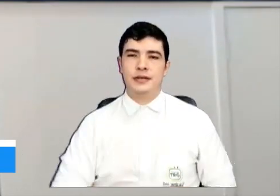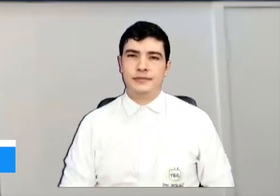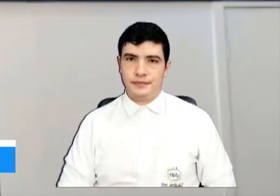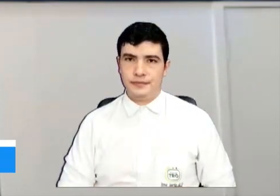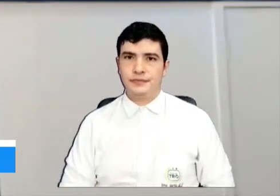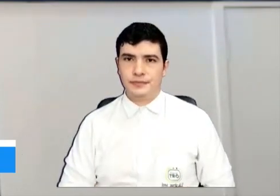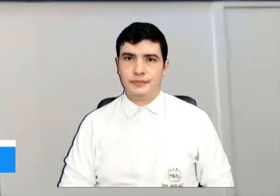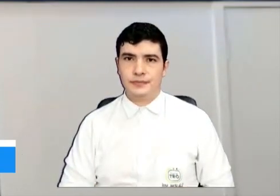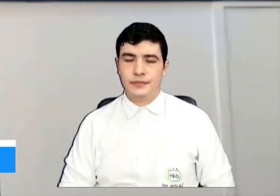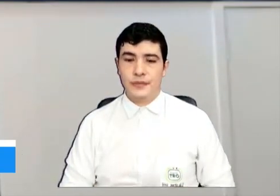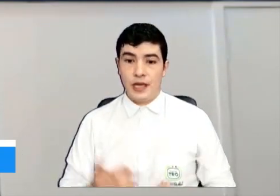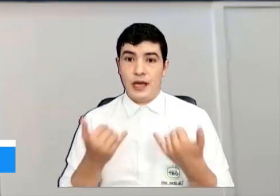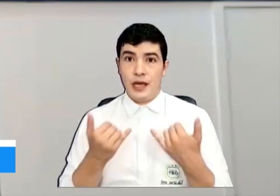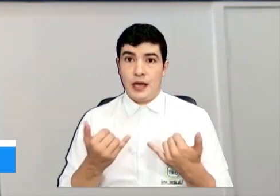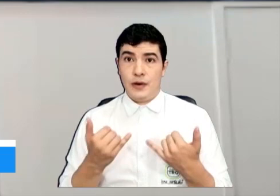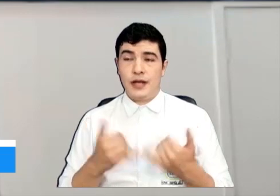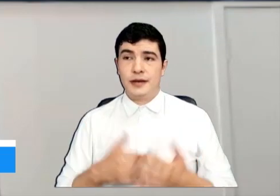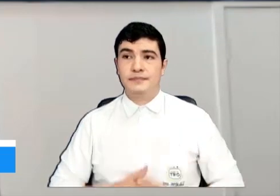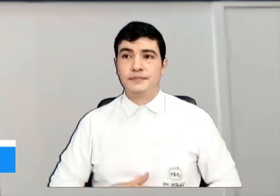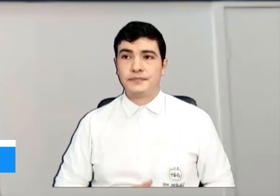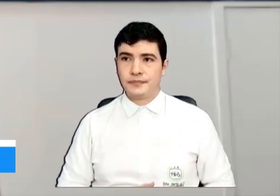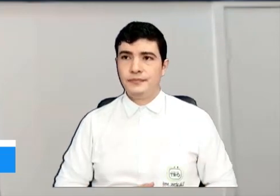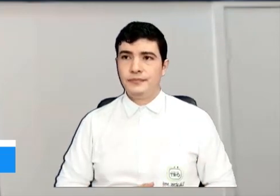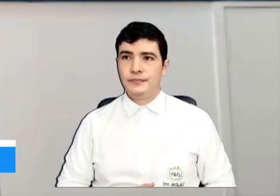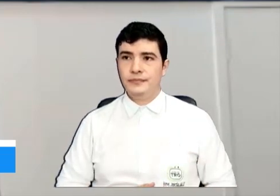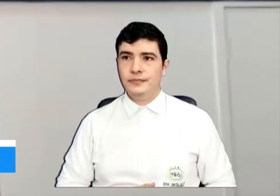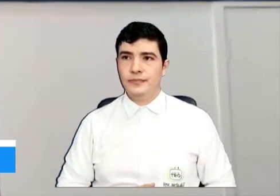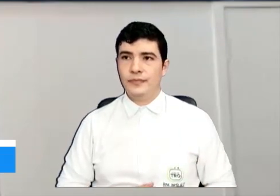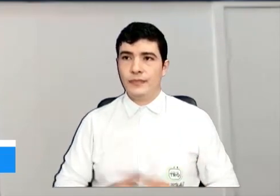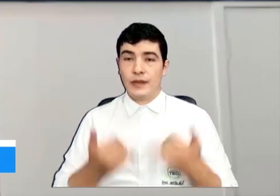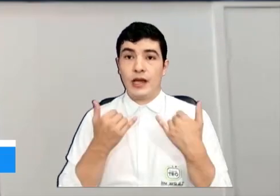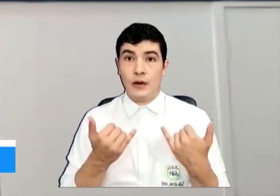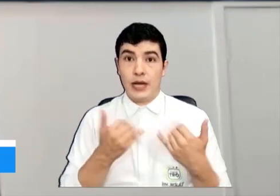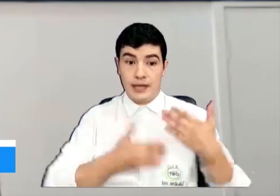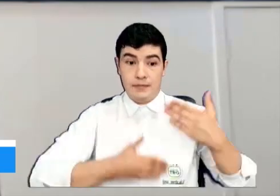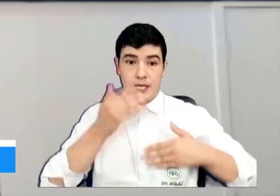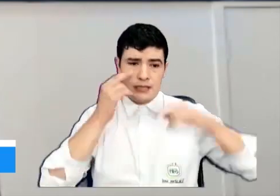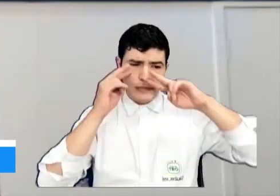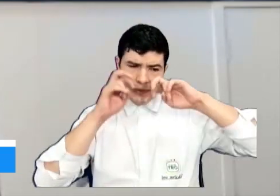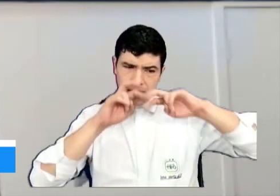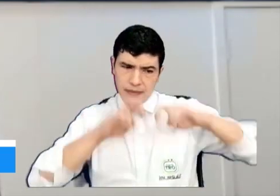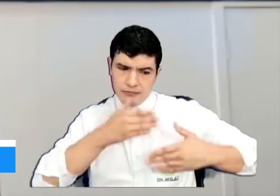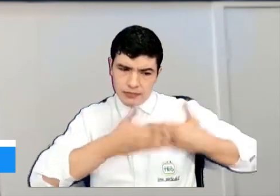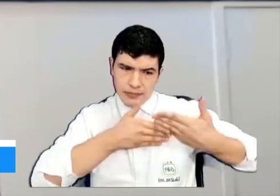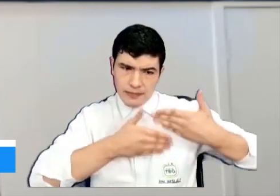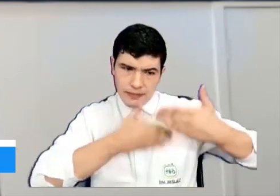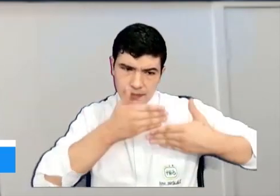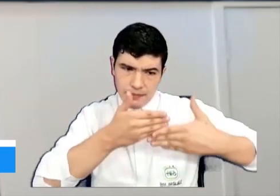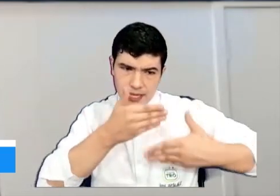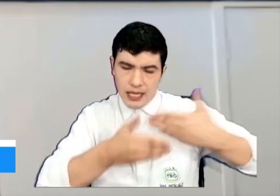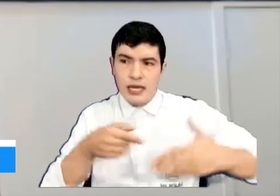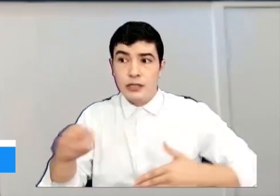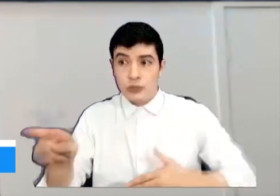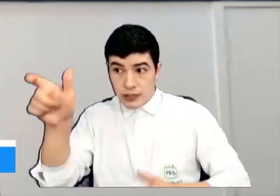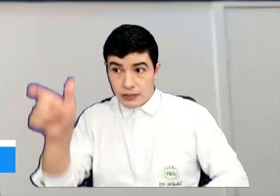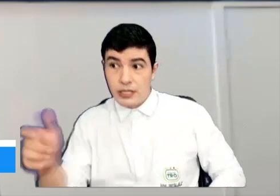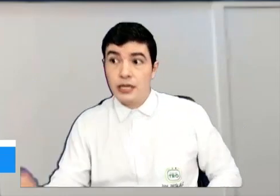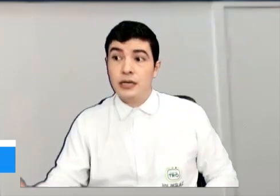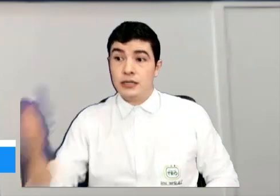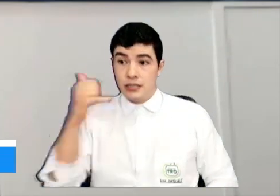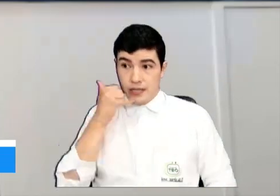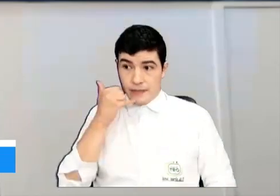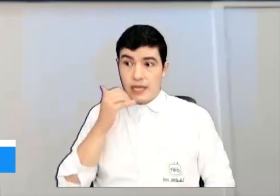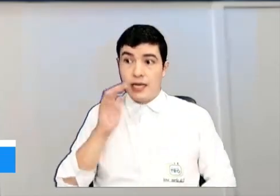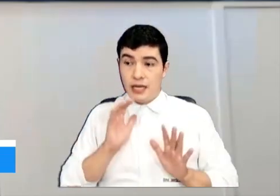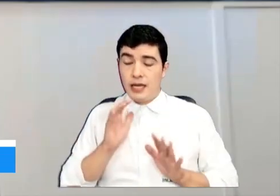una multa de 936.000 pesos. Importante el buen uso de la línea 123, importante utilizarla exclusivamente para temas de